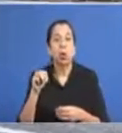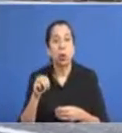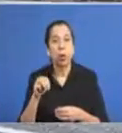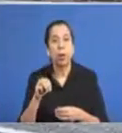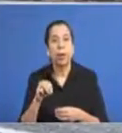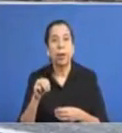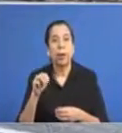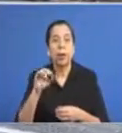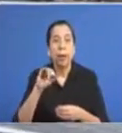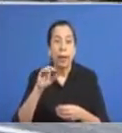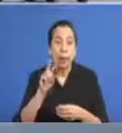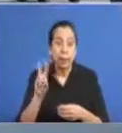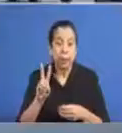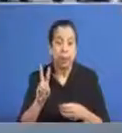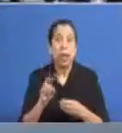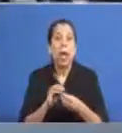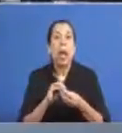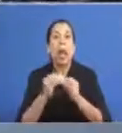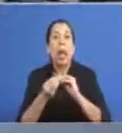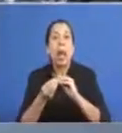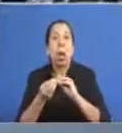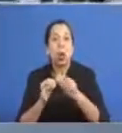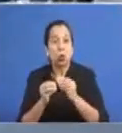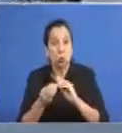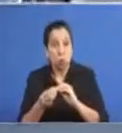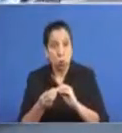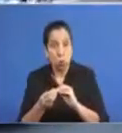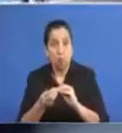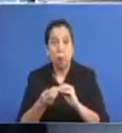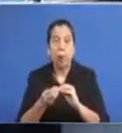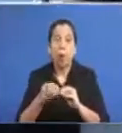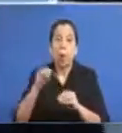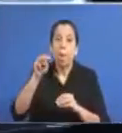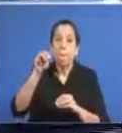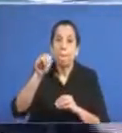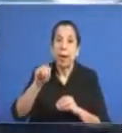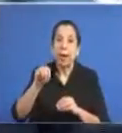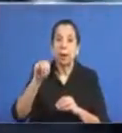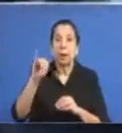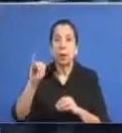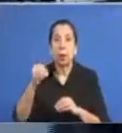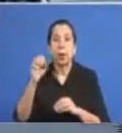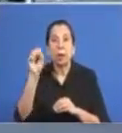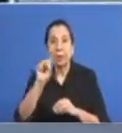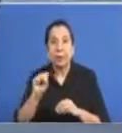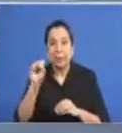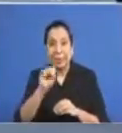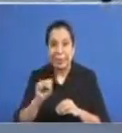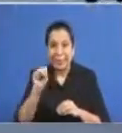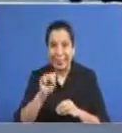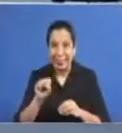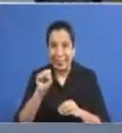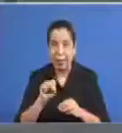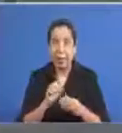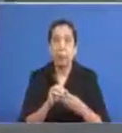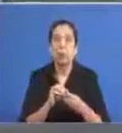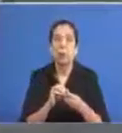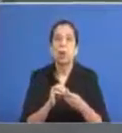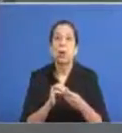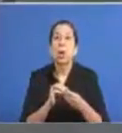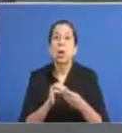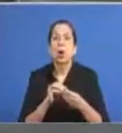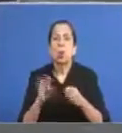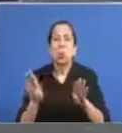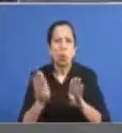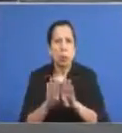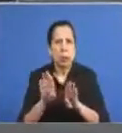Las placas nones circulan martes, jueves y sábado. Aquí hubo una afectación de un día por el cierre de